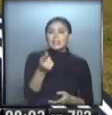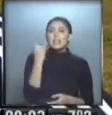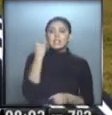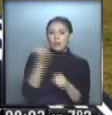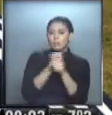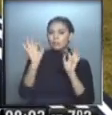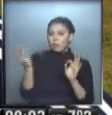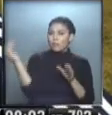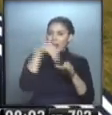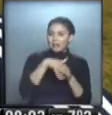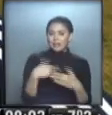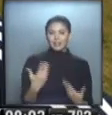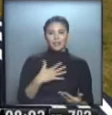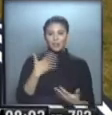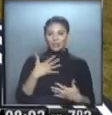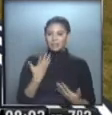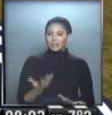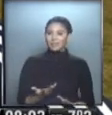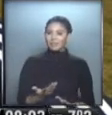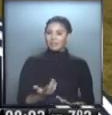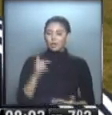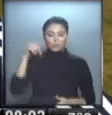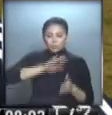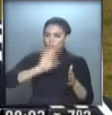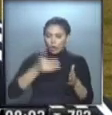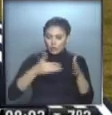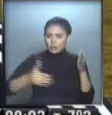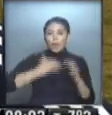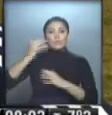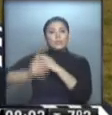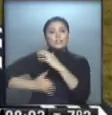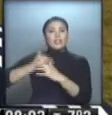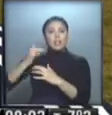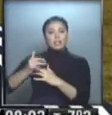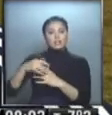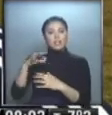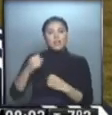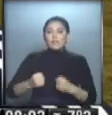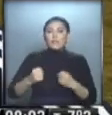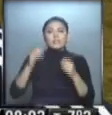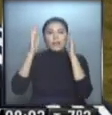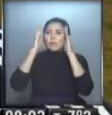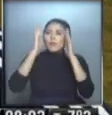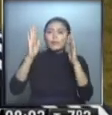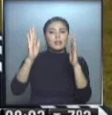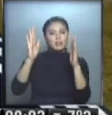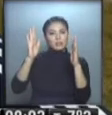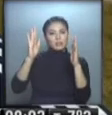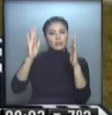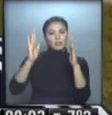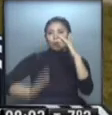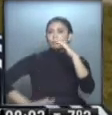tratar de afirmar este buen proceso, de darle un sustento, de lograr ese objetivo